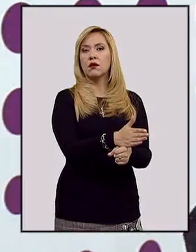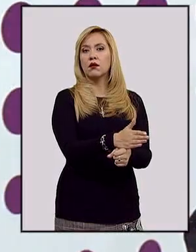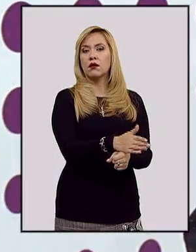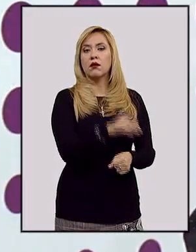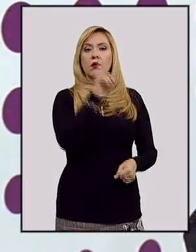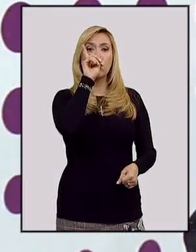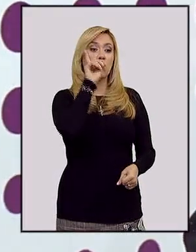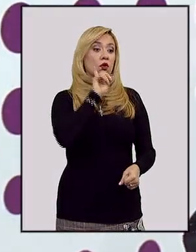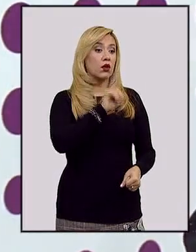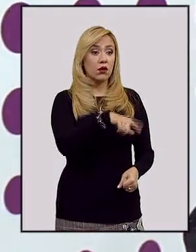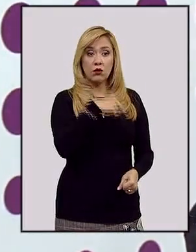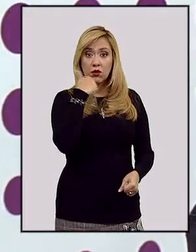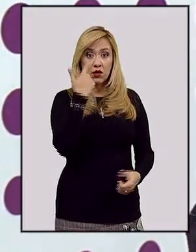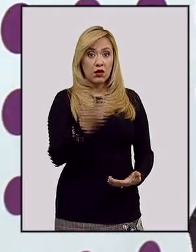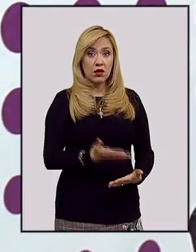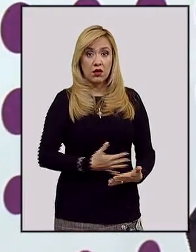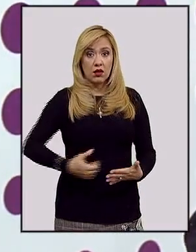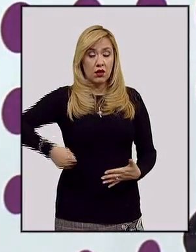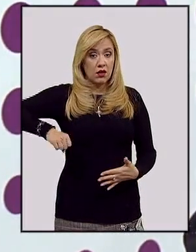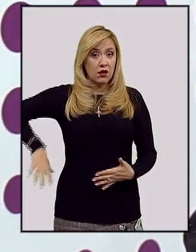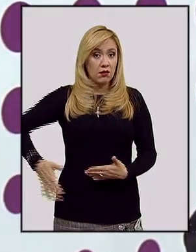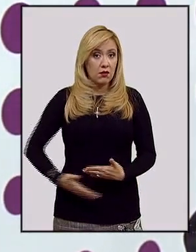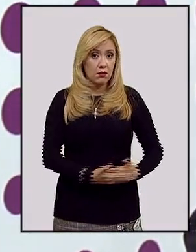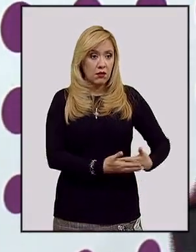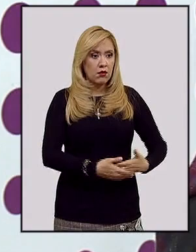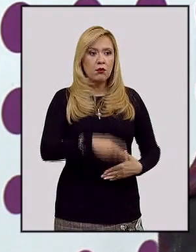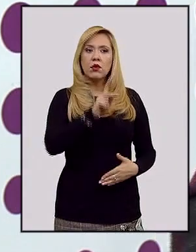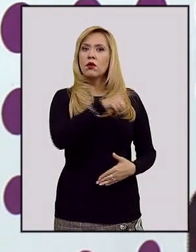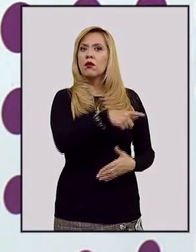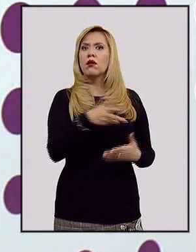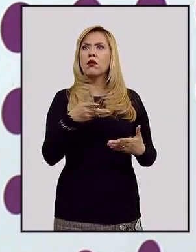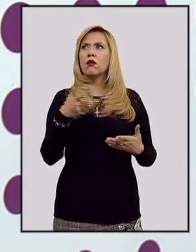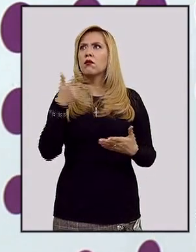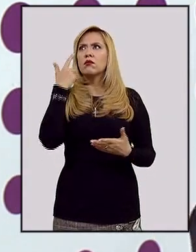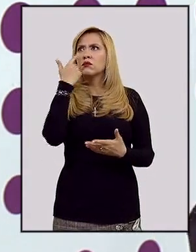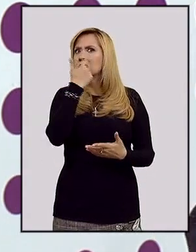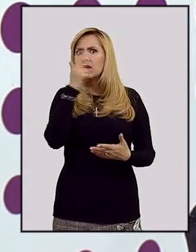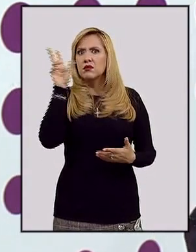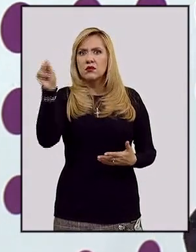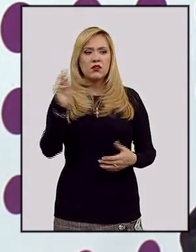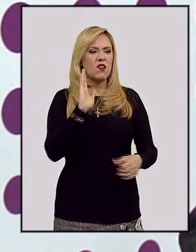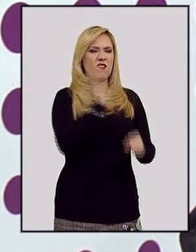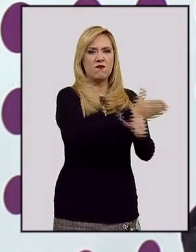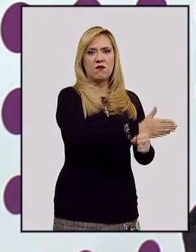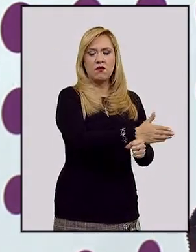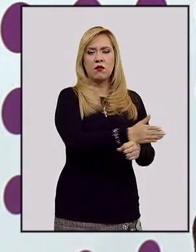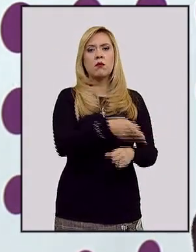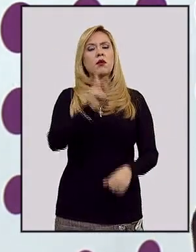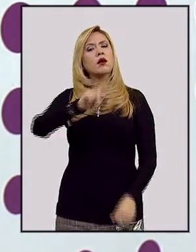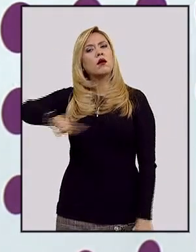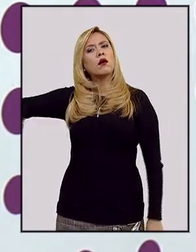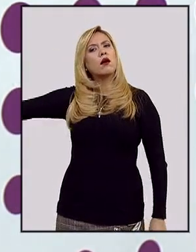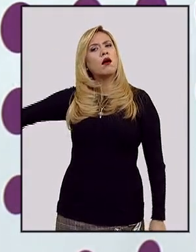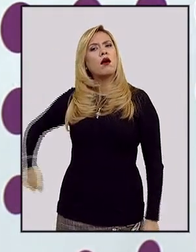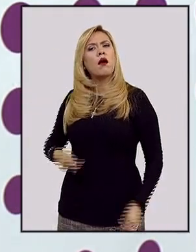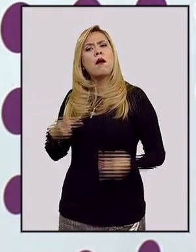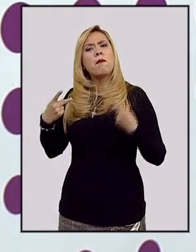continuar con el embarazo, a pesar de que era su deseo, y no castigamos a todas estas personas que